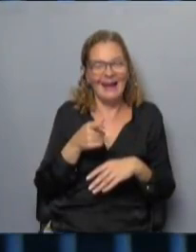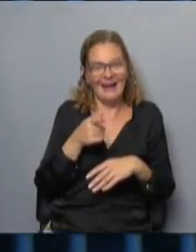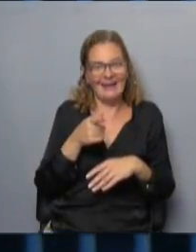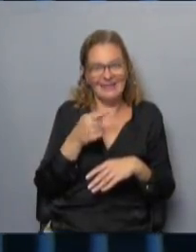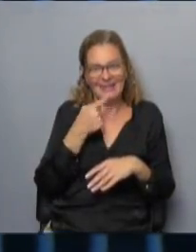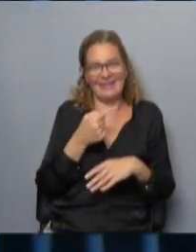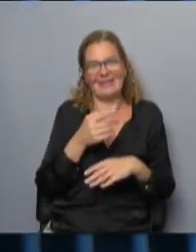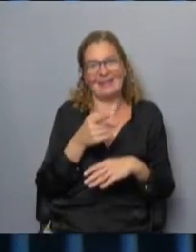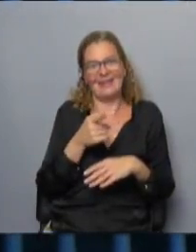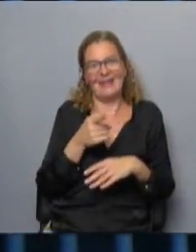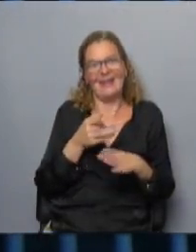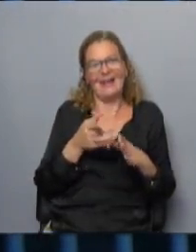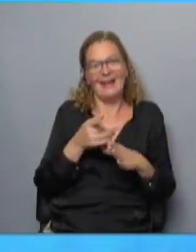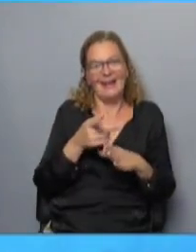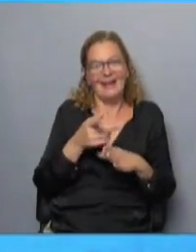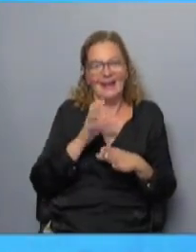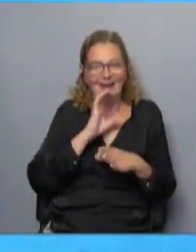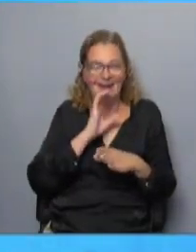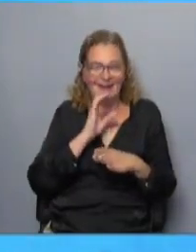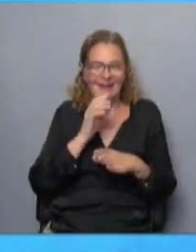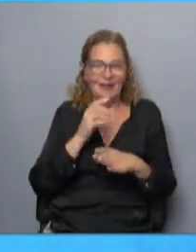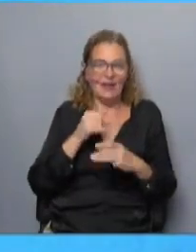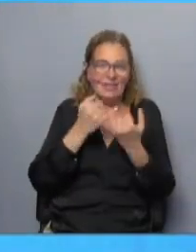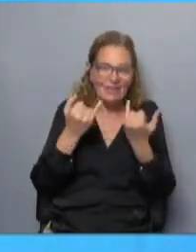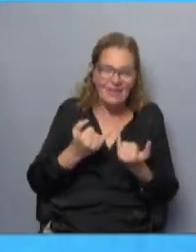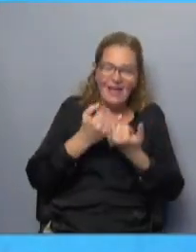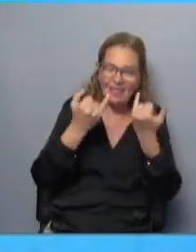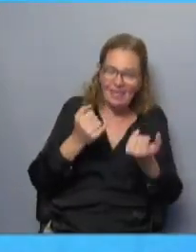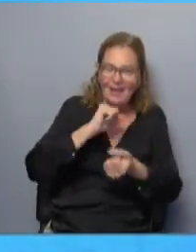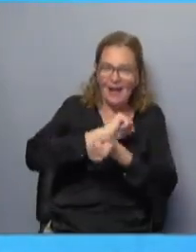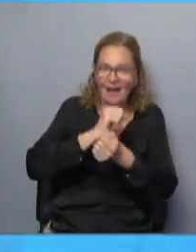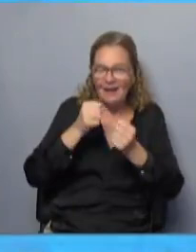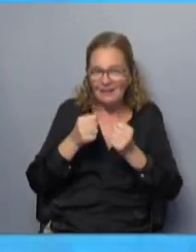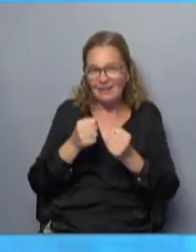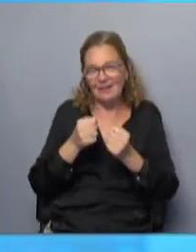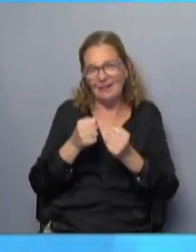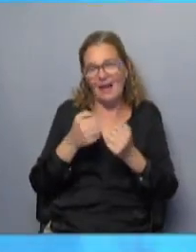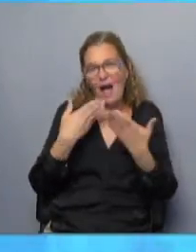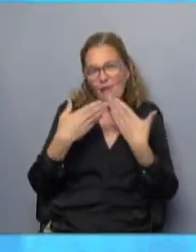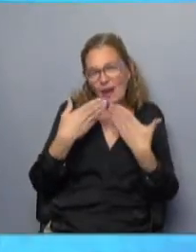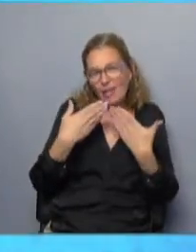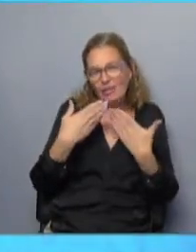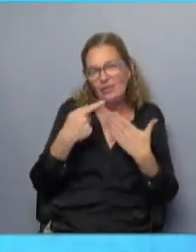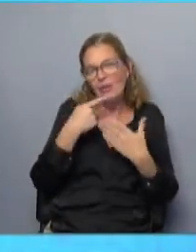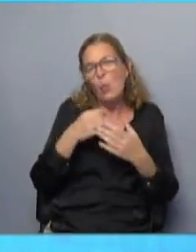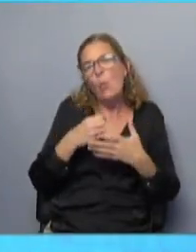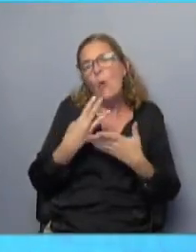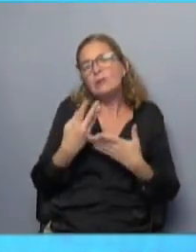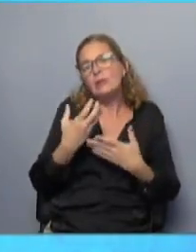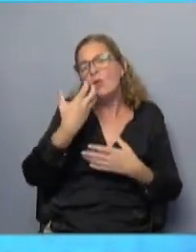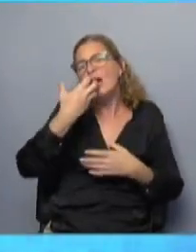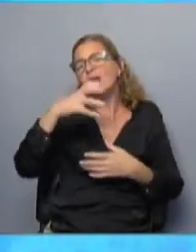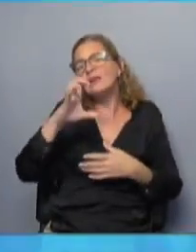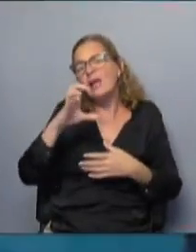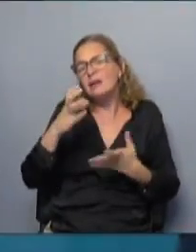en eso de ir en el día a día con los reclusos e ir hablando con ellos cuántas veces tuvo que gritar para